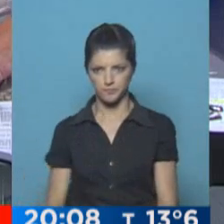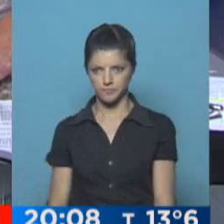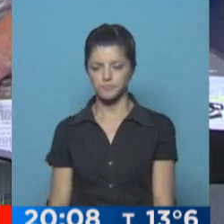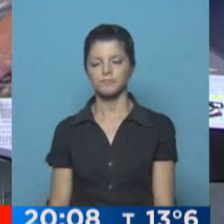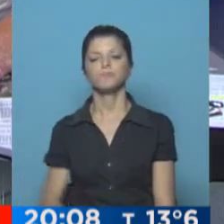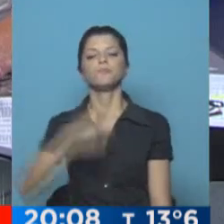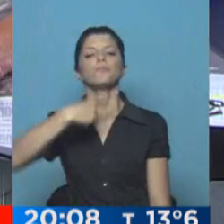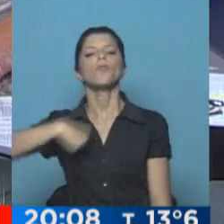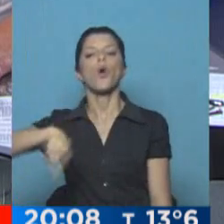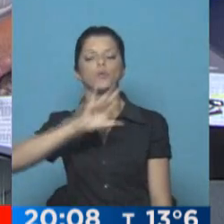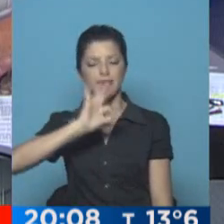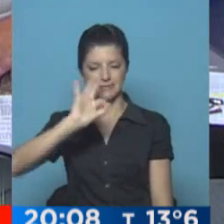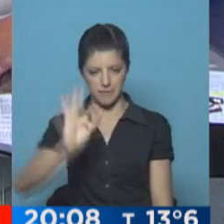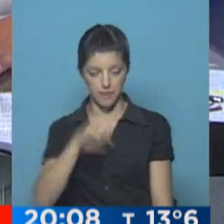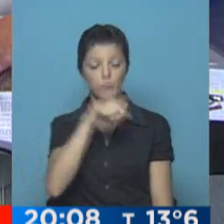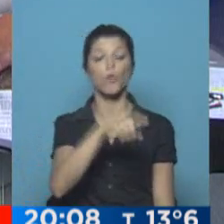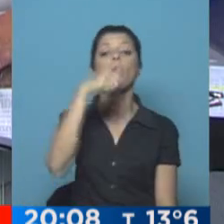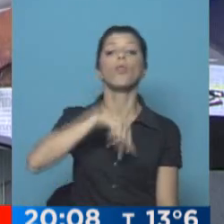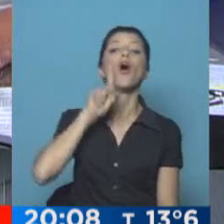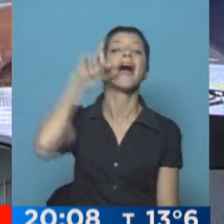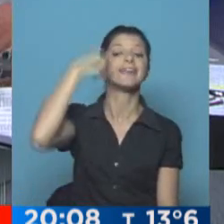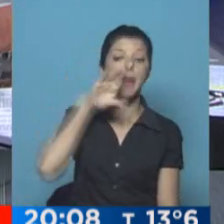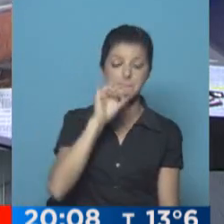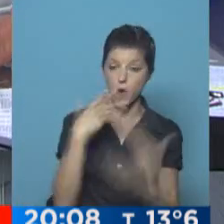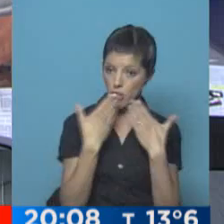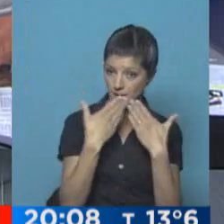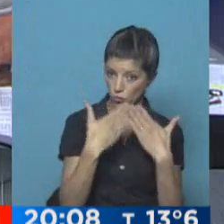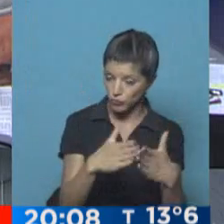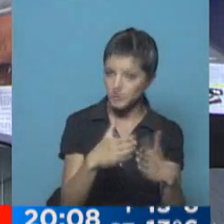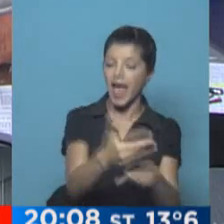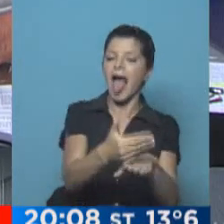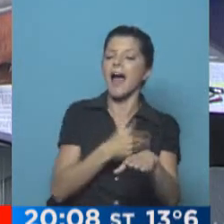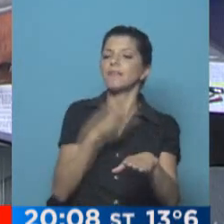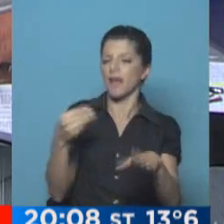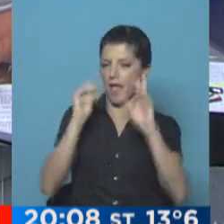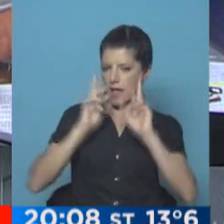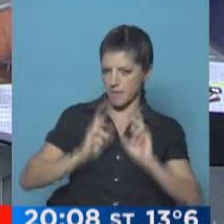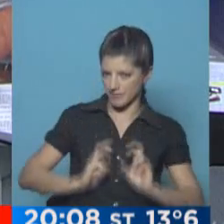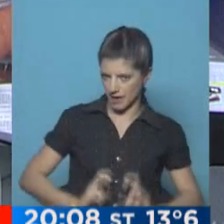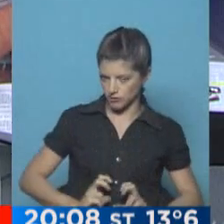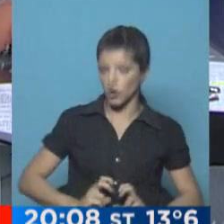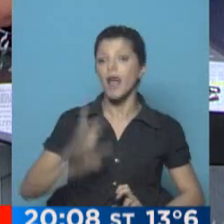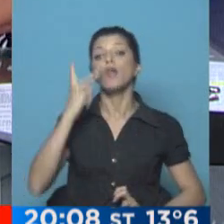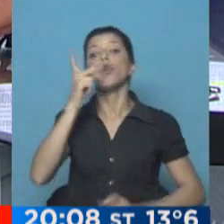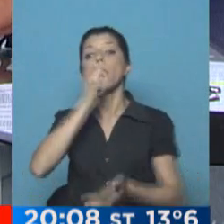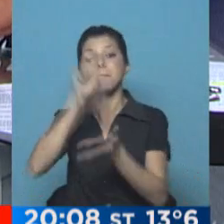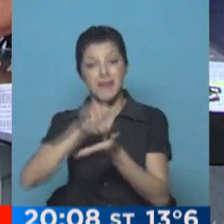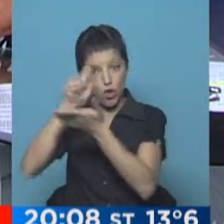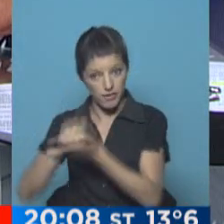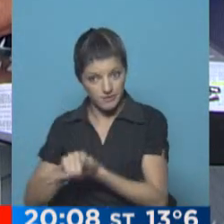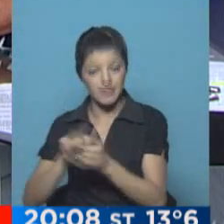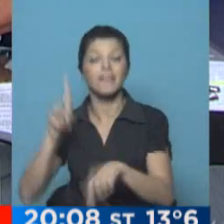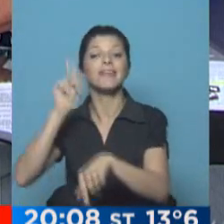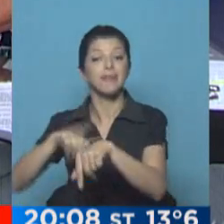Saben ustedes que la renuncia de Fernando Niembro viene precedida de una investigación que realizaron dos periodistas de